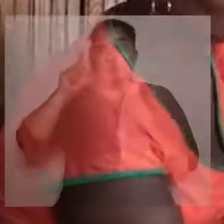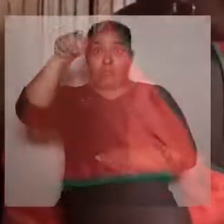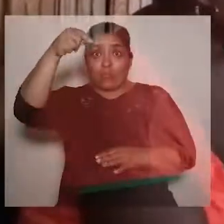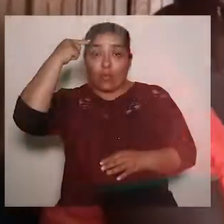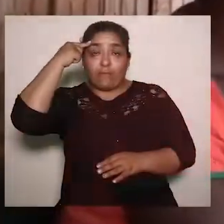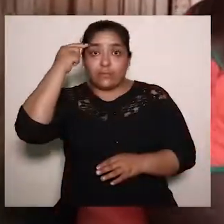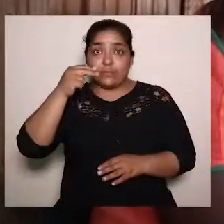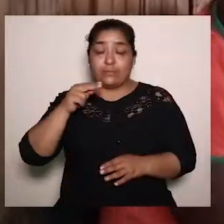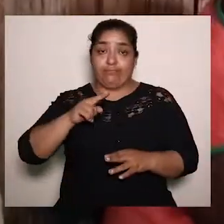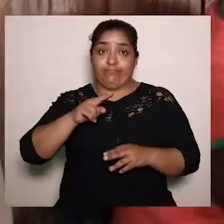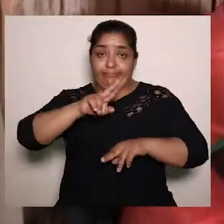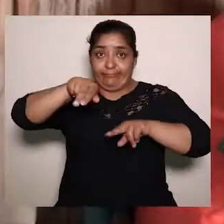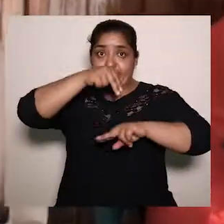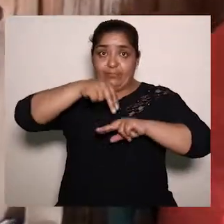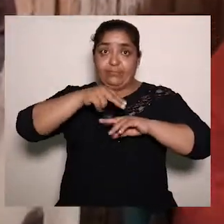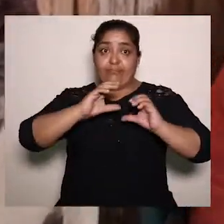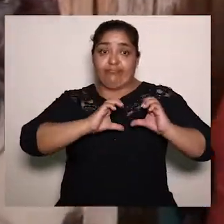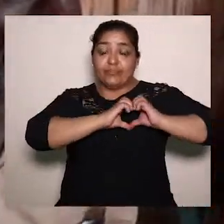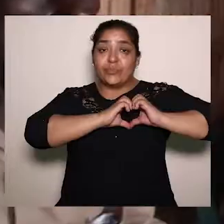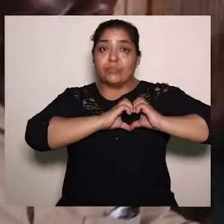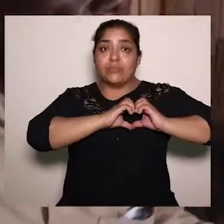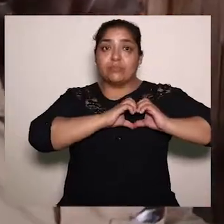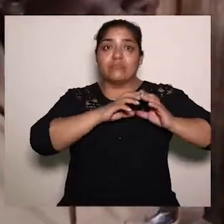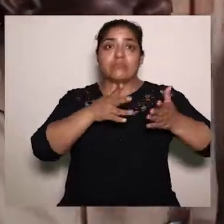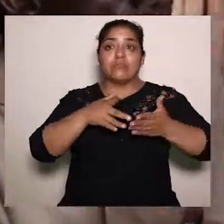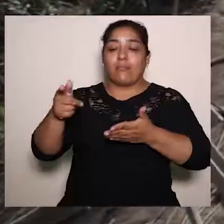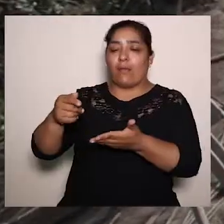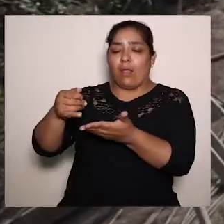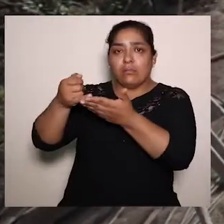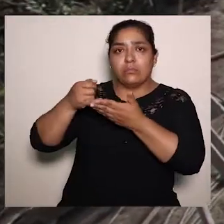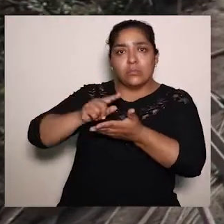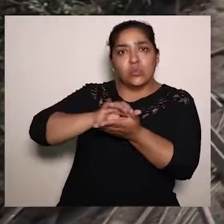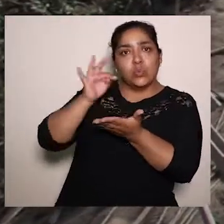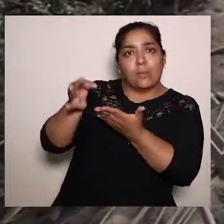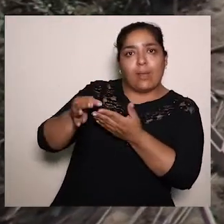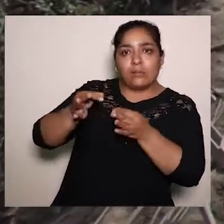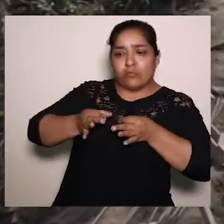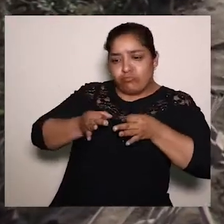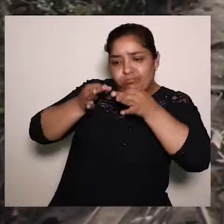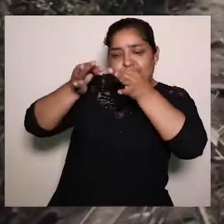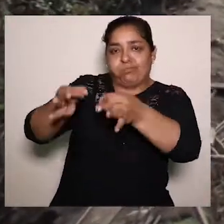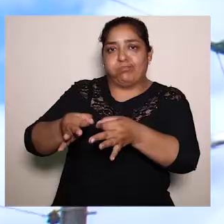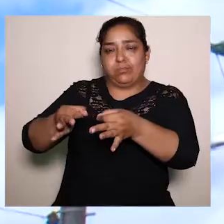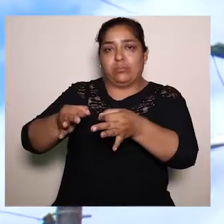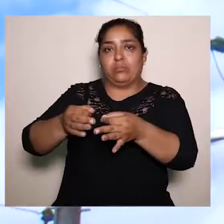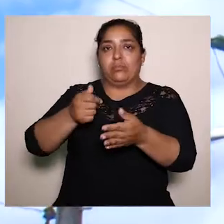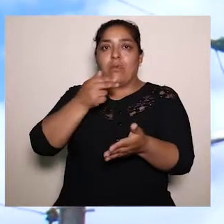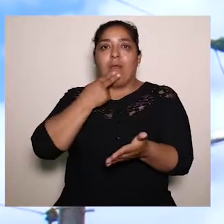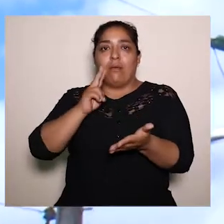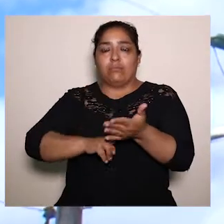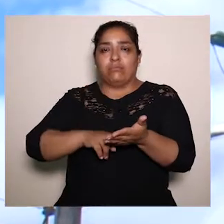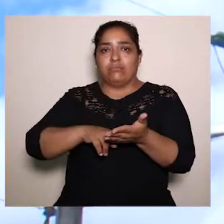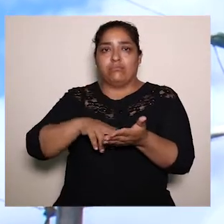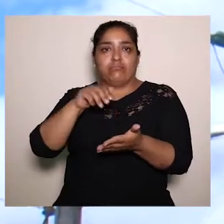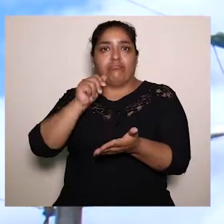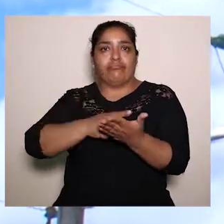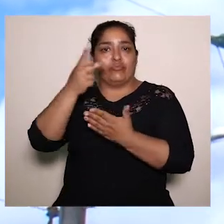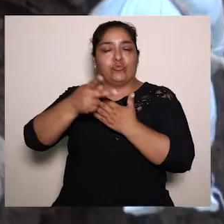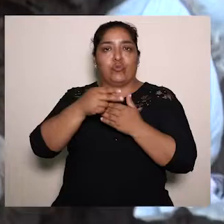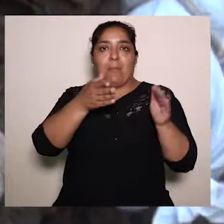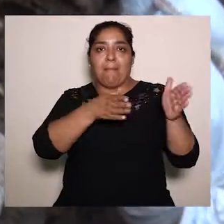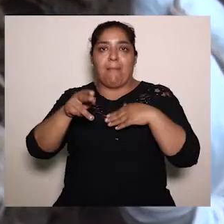el gobernador de nariño camilo romero galliano presidio en tumaco la firma de la prórroga por dos años más del contrato plan nariño